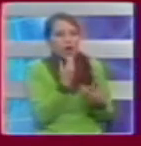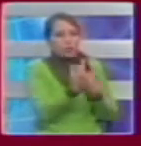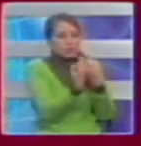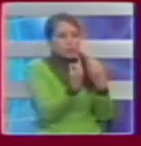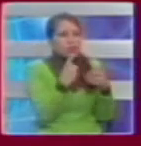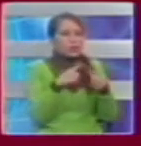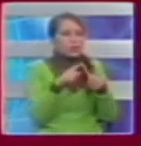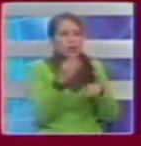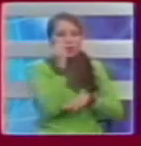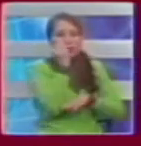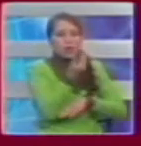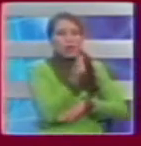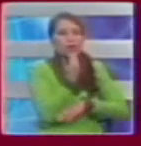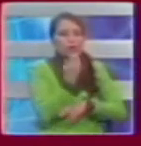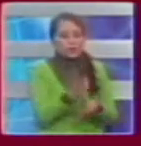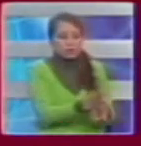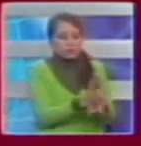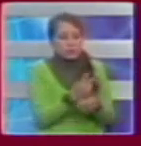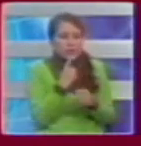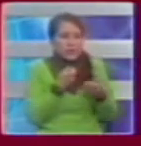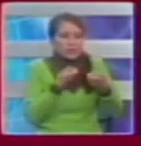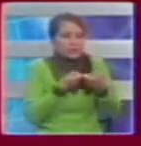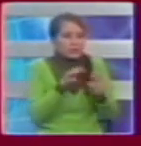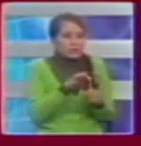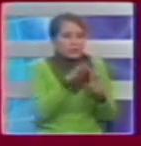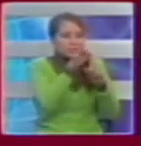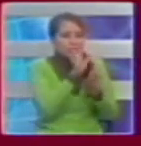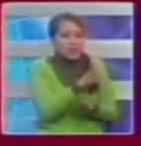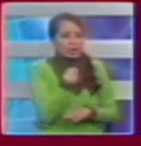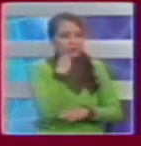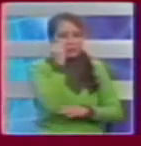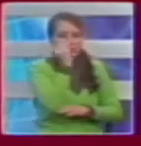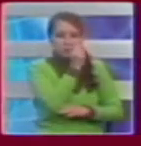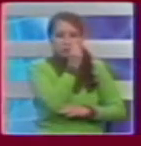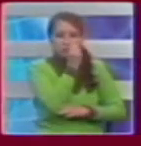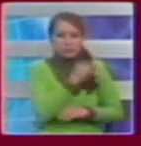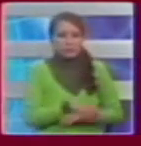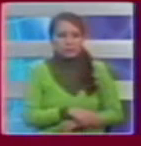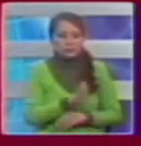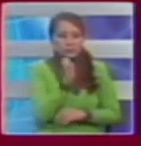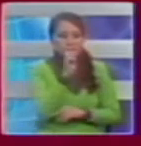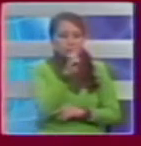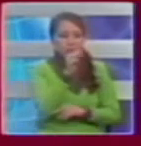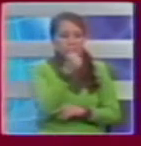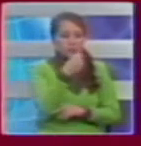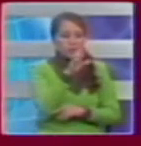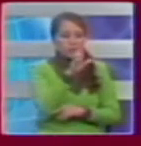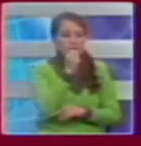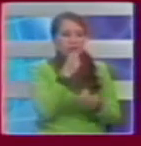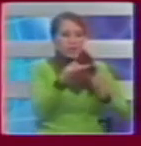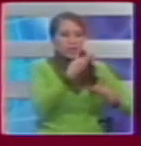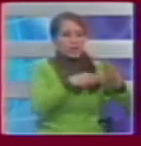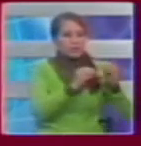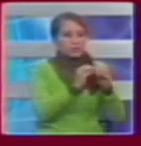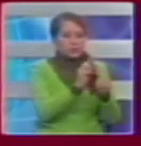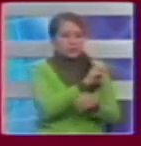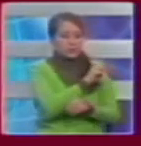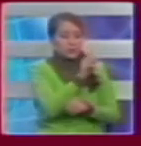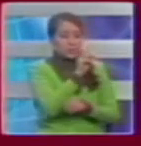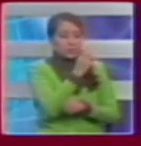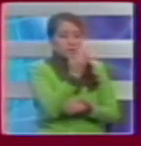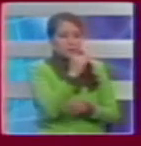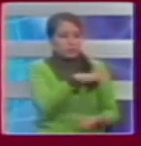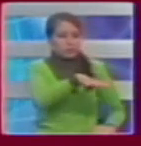instruir para ver pues de qué manera podemos darle un trato, el mejor trato a la planta. Y Ecuagenera exporta, por cierto, cerca de 14.000 kilos de